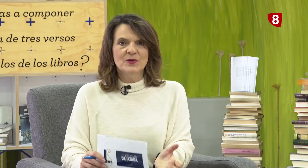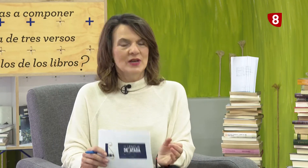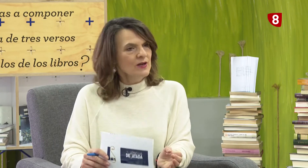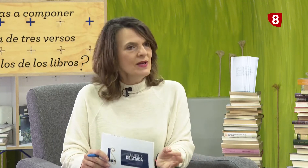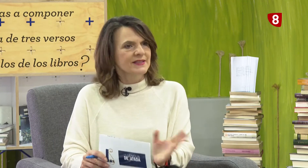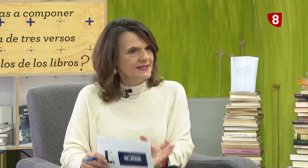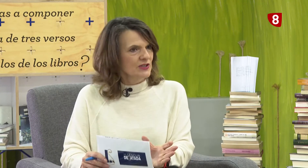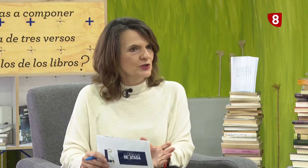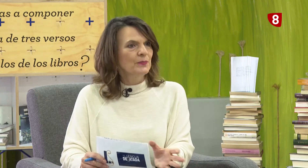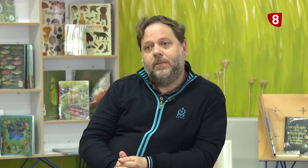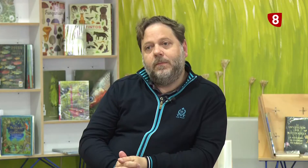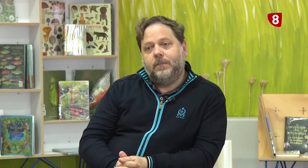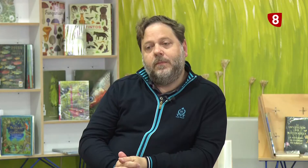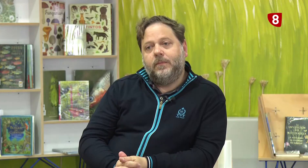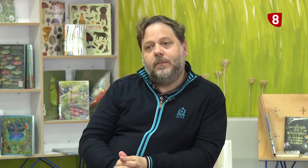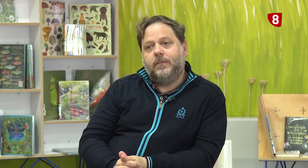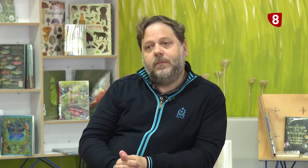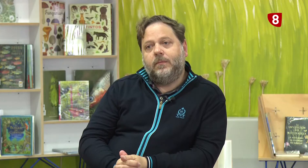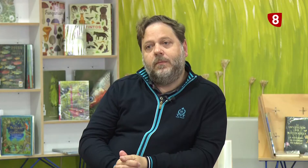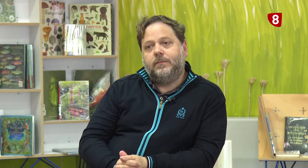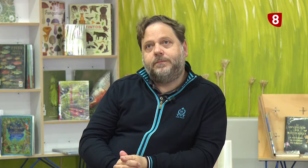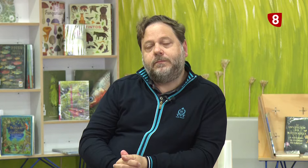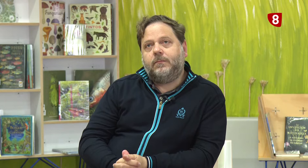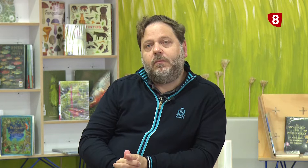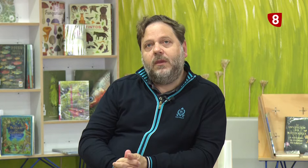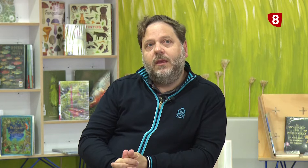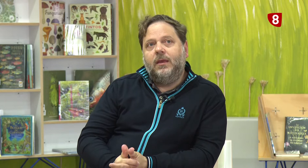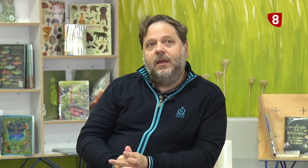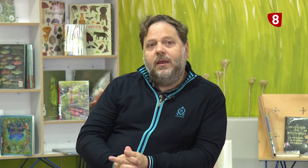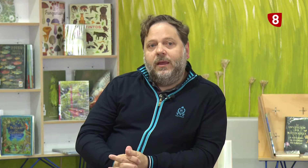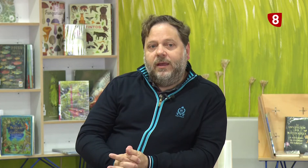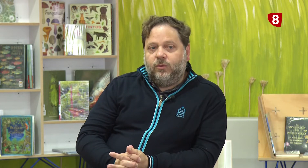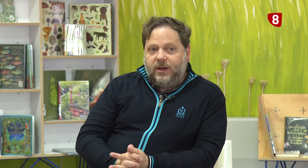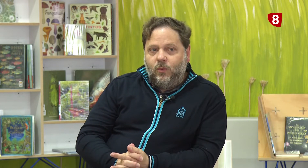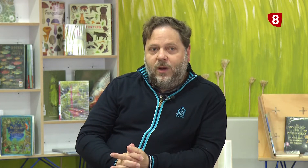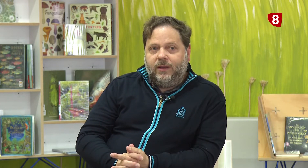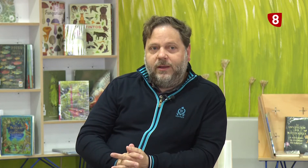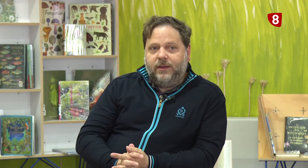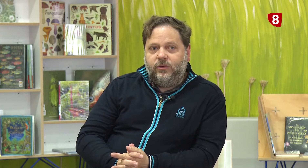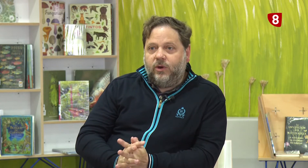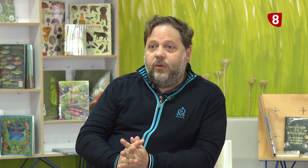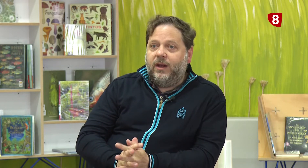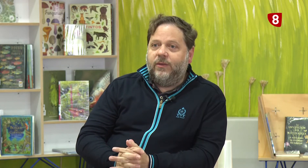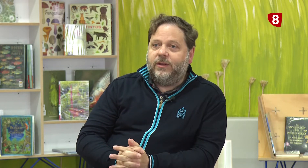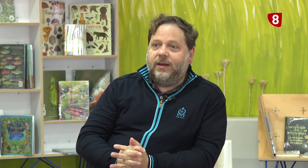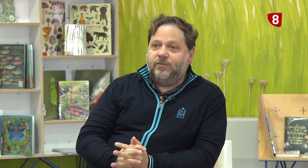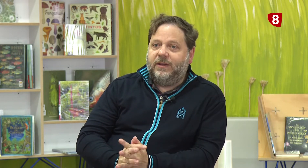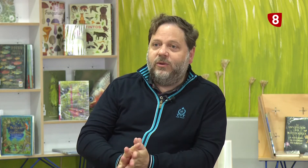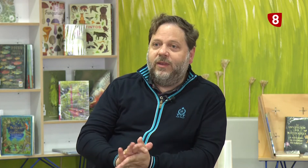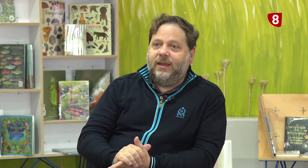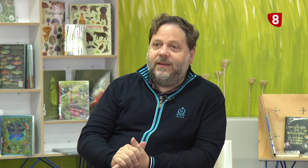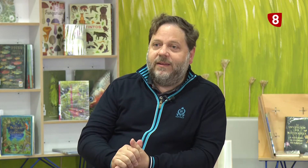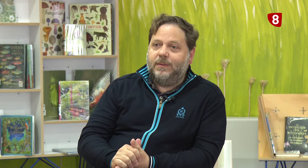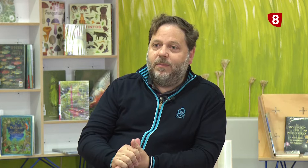desde el principio, lengua de signos, ¿por qué es una lengua? Es una lengua, yo recuerdo una anécdota al